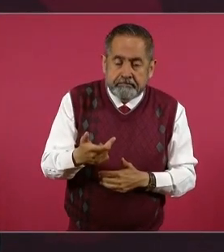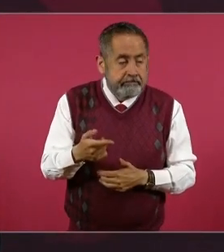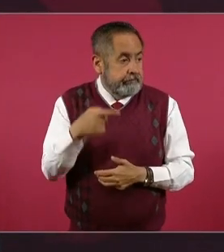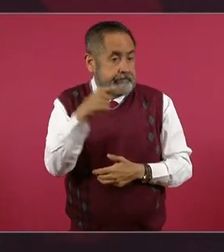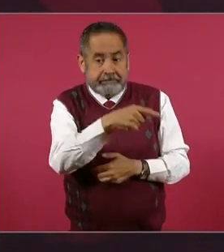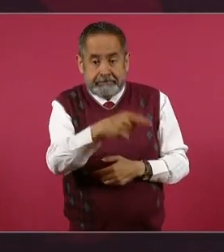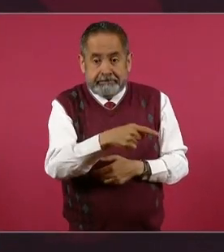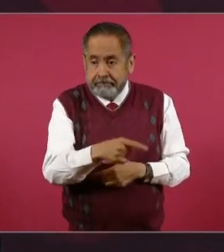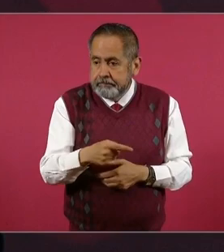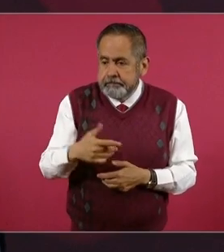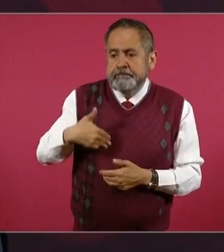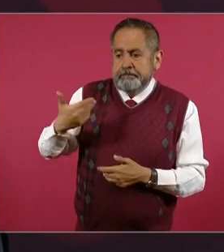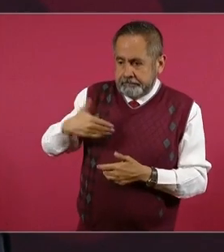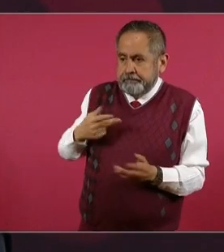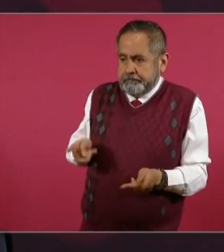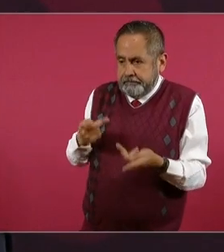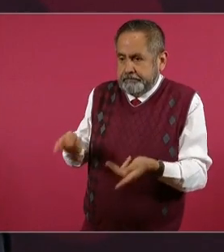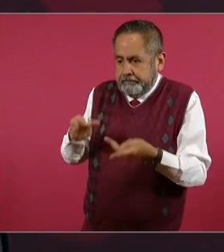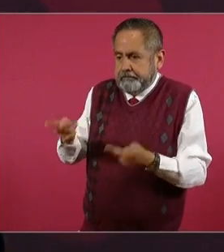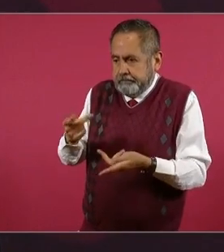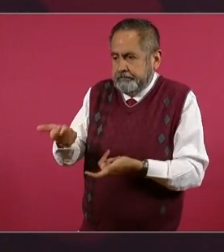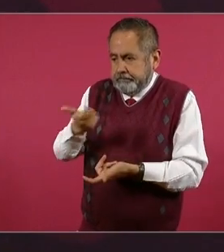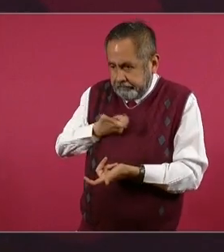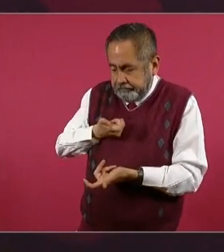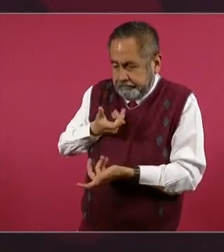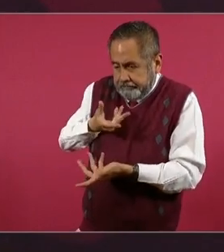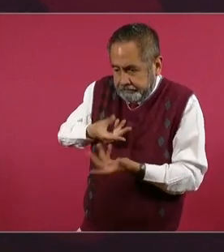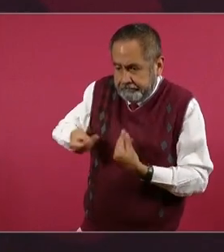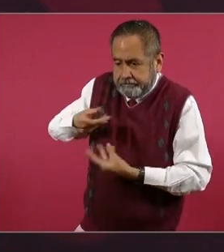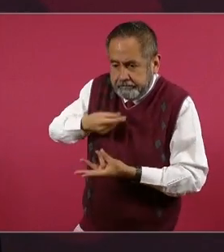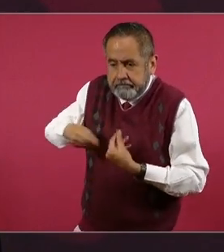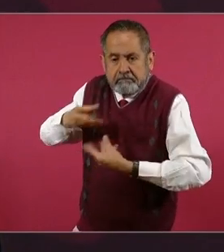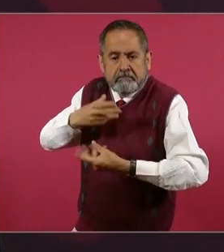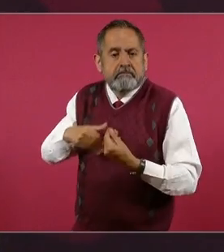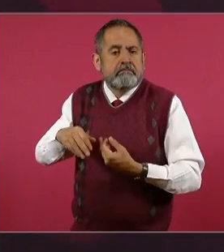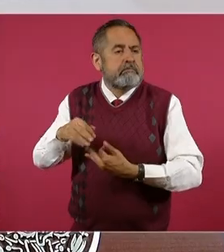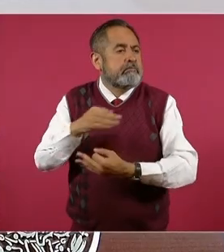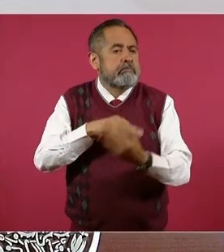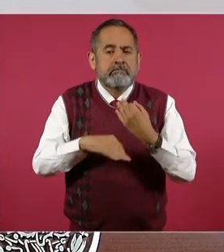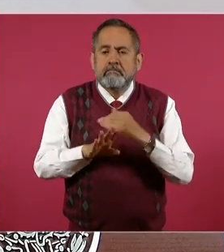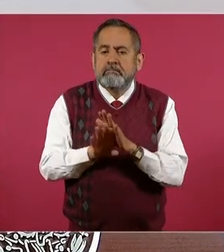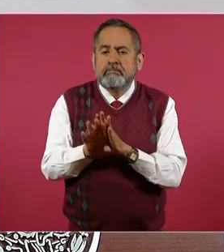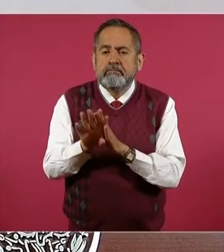se beneficie el comercio, se beneficia la industria,